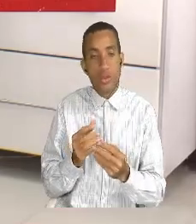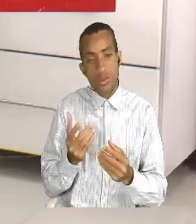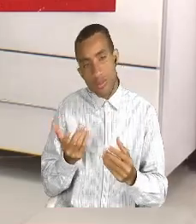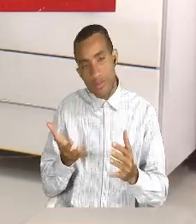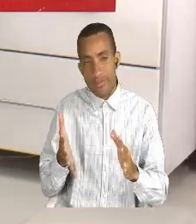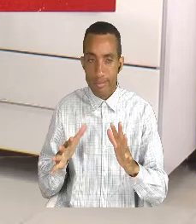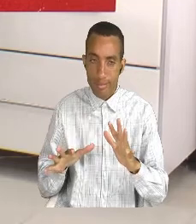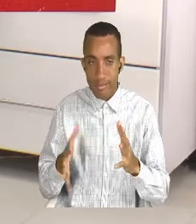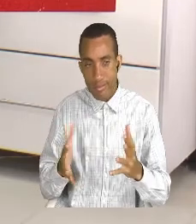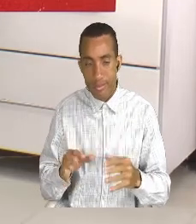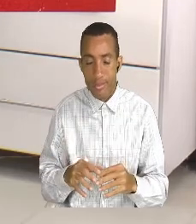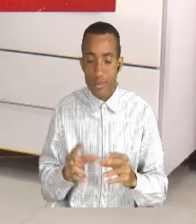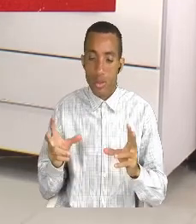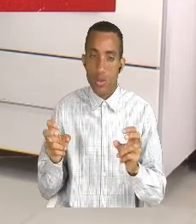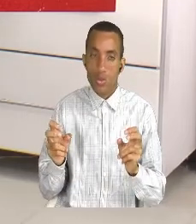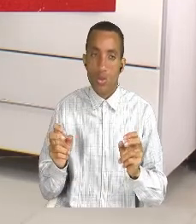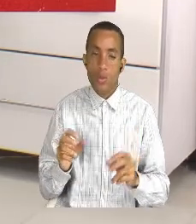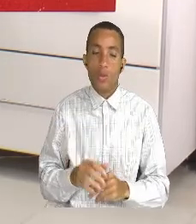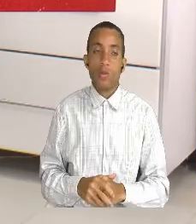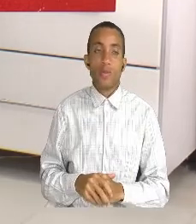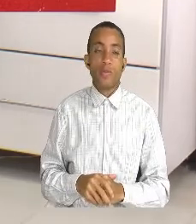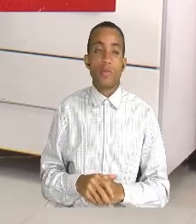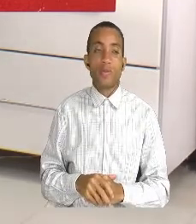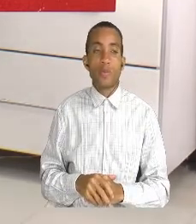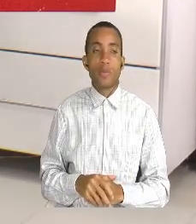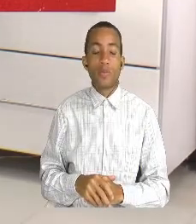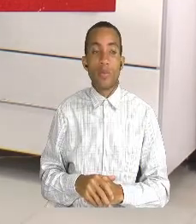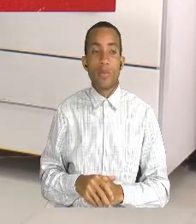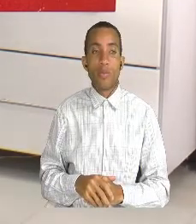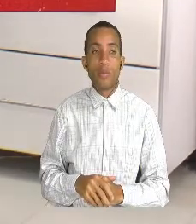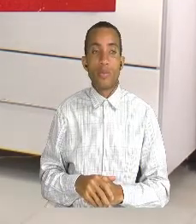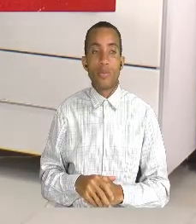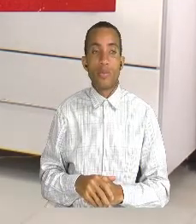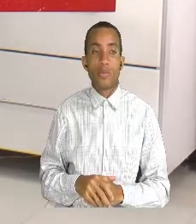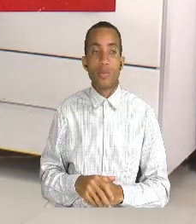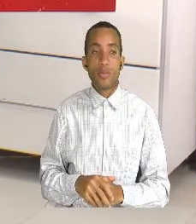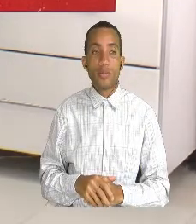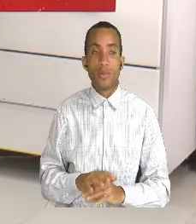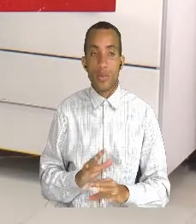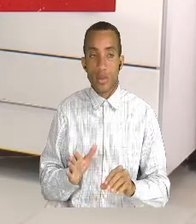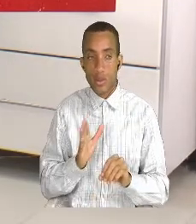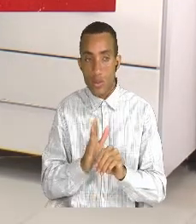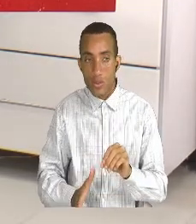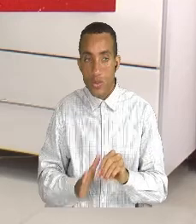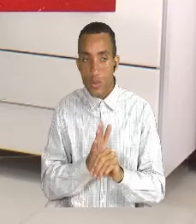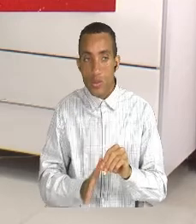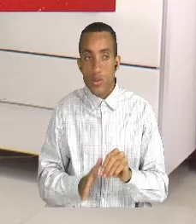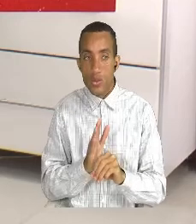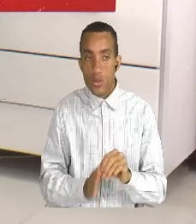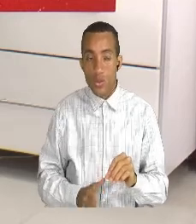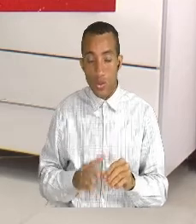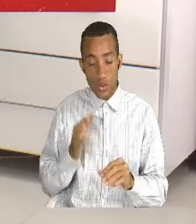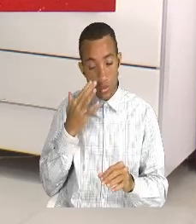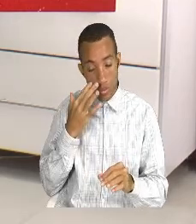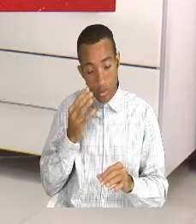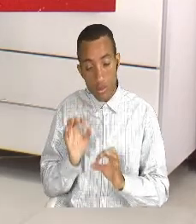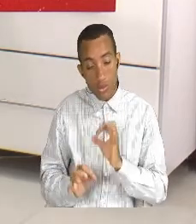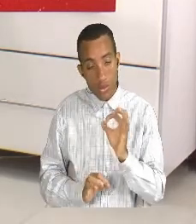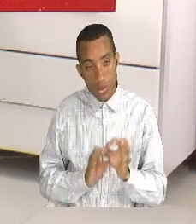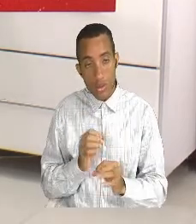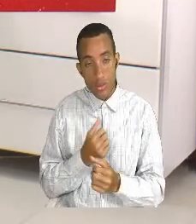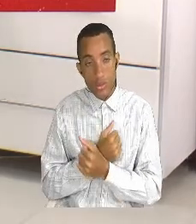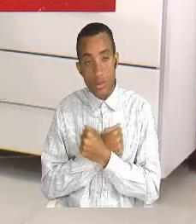y no va a ser igual. Ok. ¿Qué ves, Rochi? Rochi, yo estoy aquí, por favor, Juliana, si quieres. Un cuidadito con amor, porque... Listo. Si